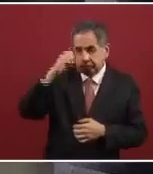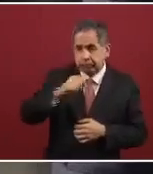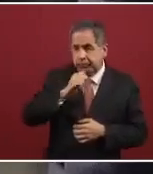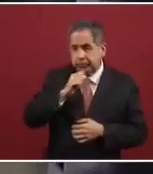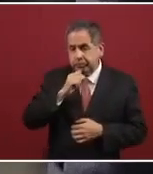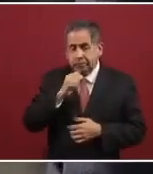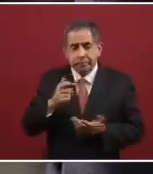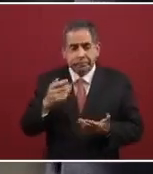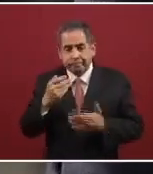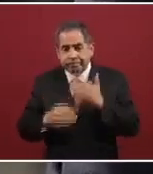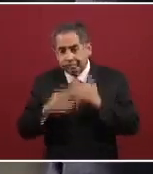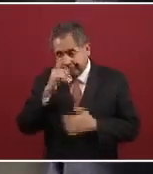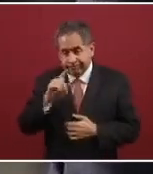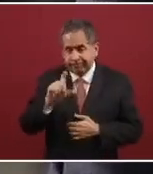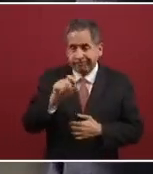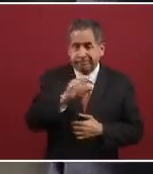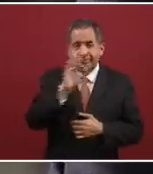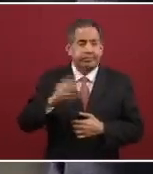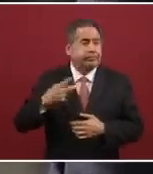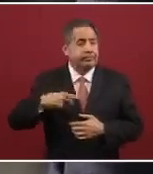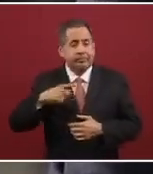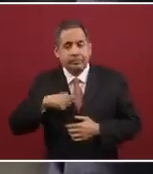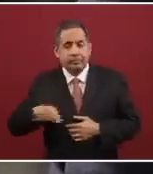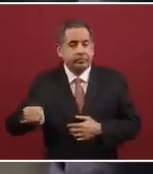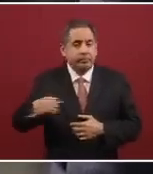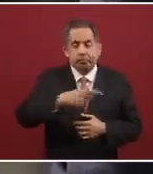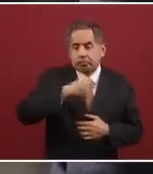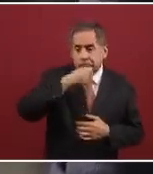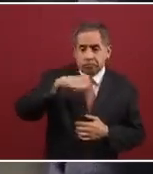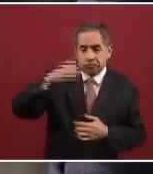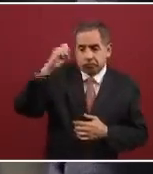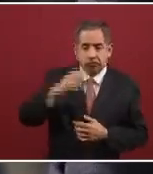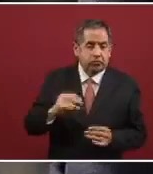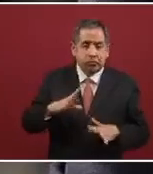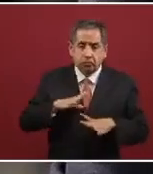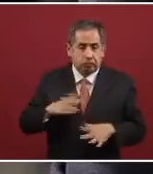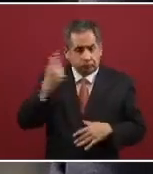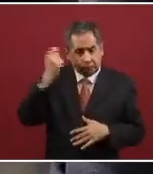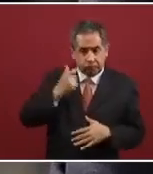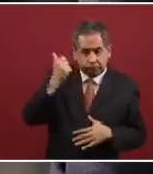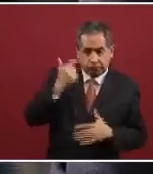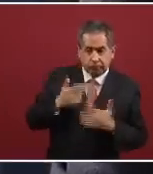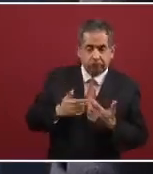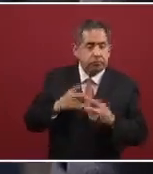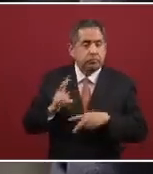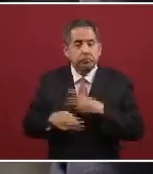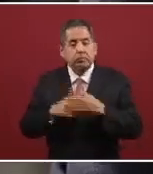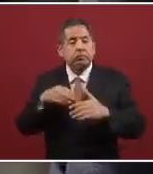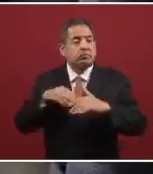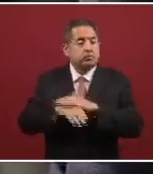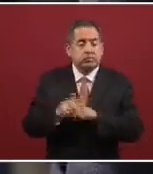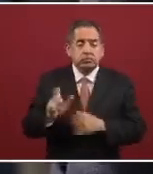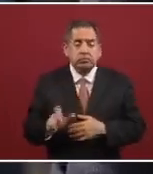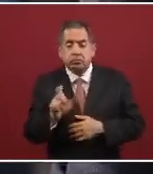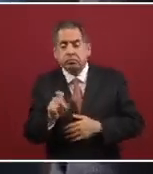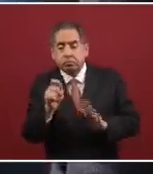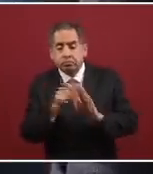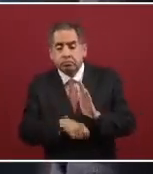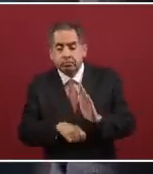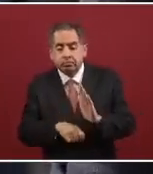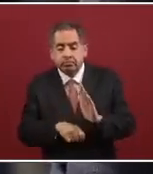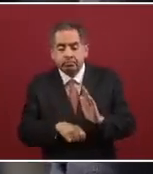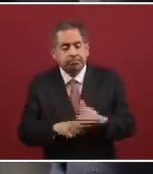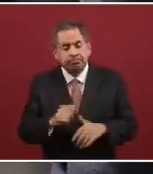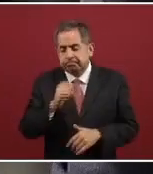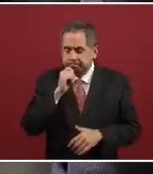ronda el 20% de los adultos mayores que no reciben pensión, y cuando van a los almacenes introducen su tarjeta